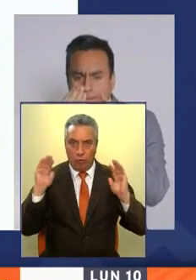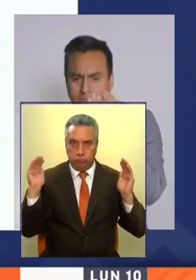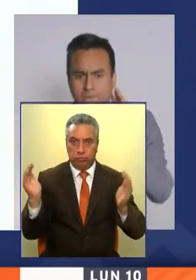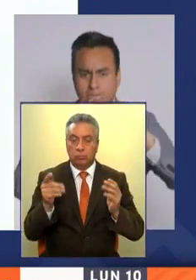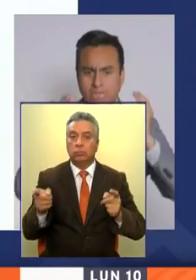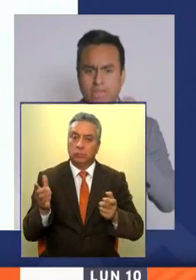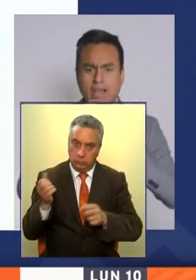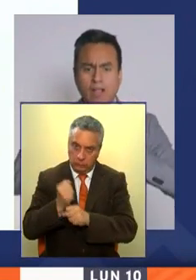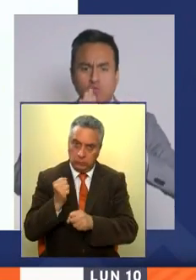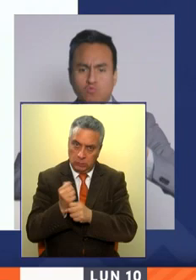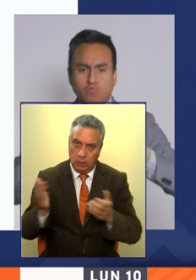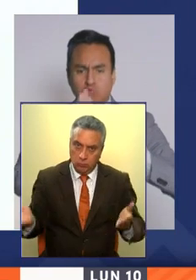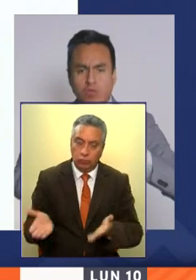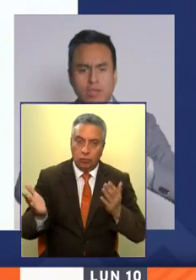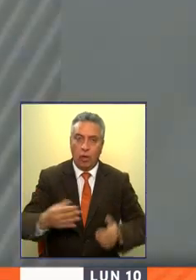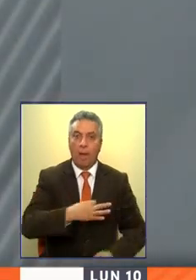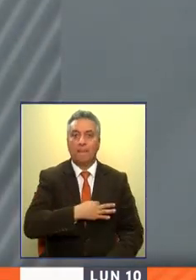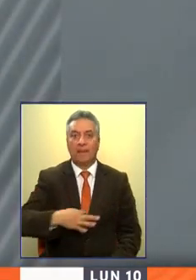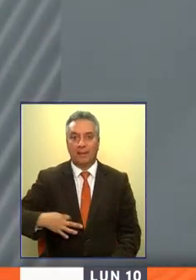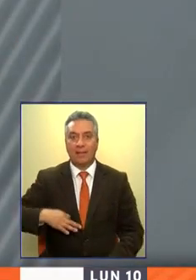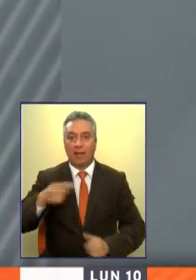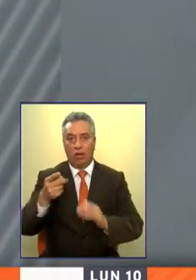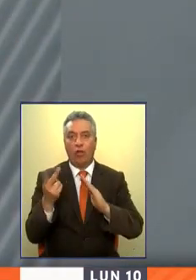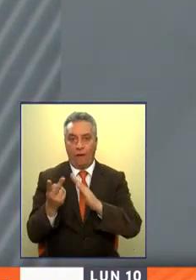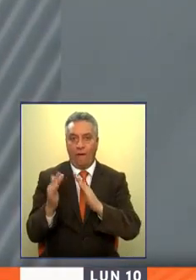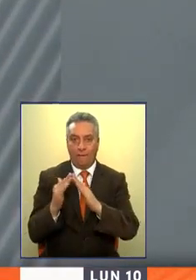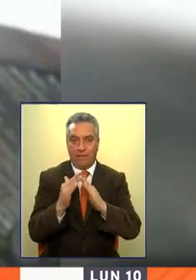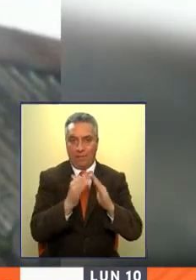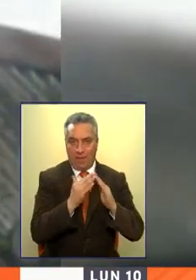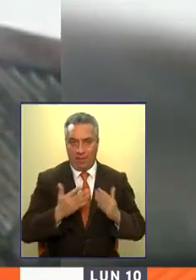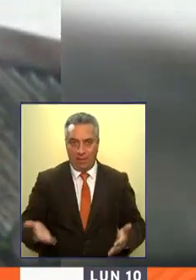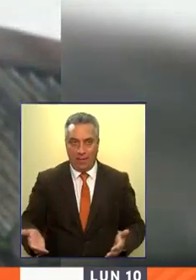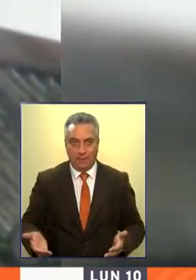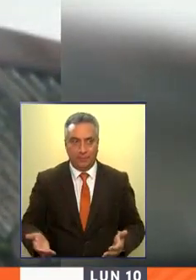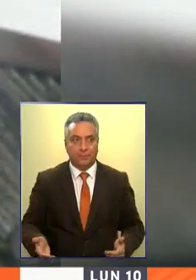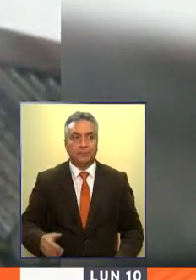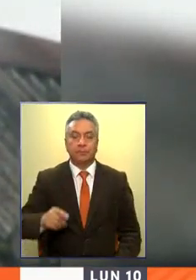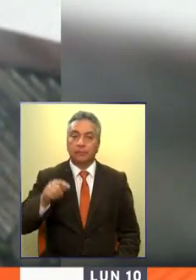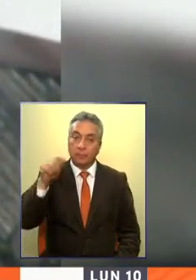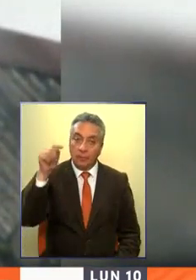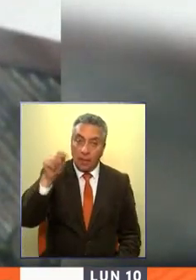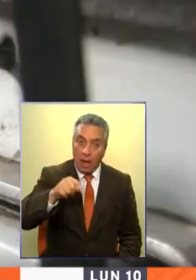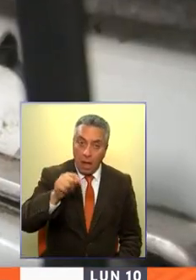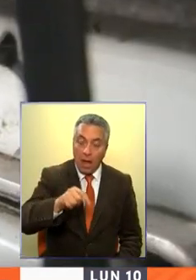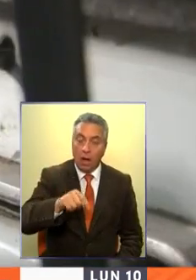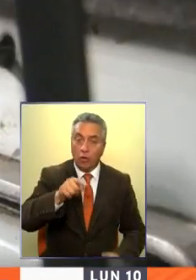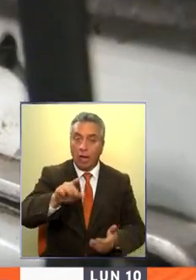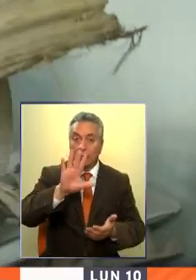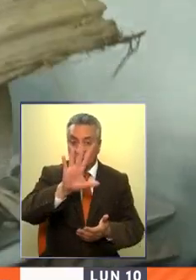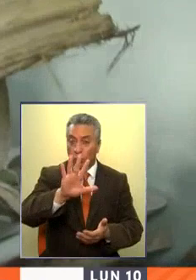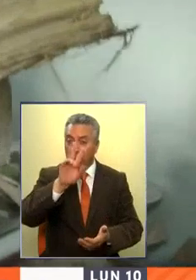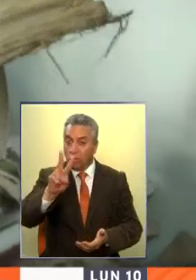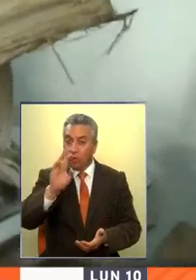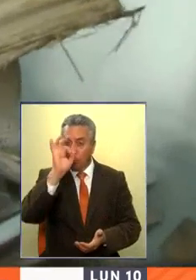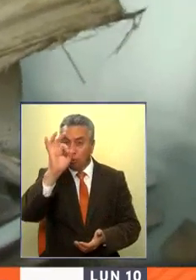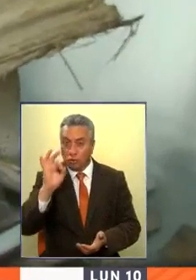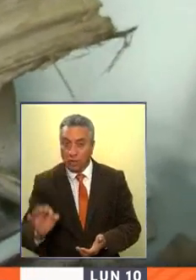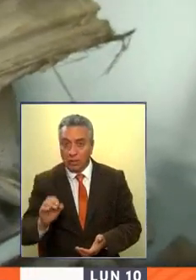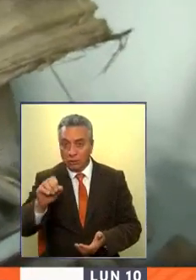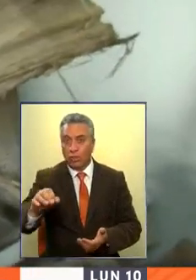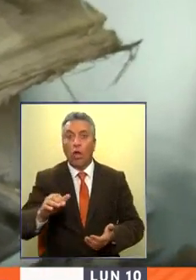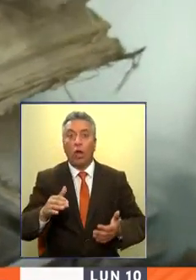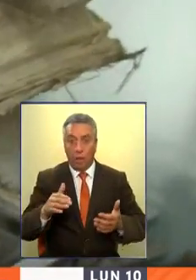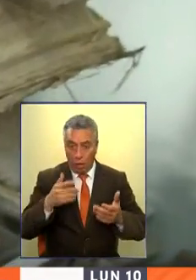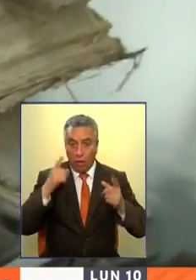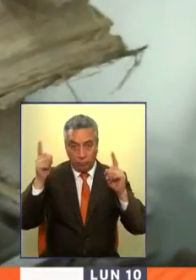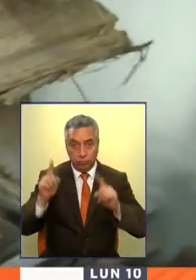impulsado por el Ministerio de Vivienda. Según datos del Ministerio de Energía, el 52% de la energía consumida en los hogares